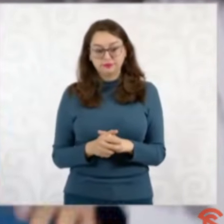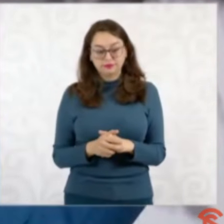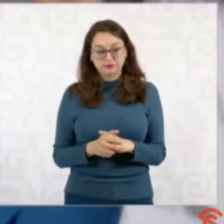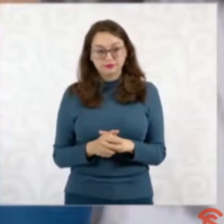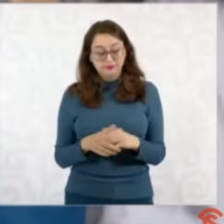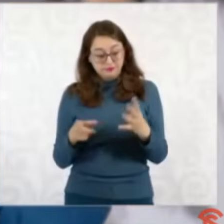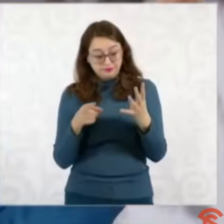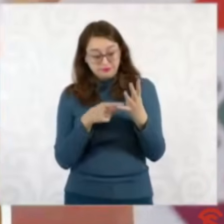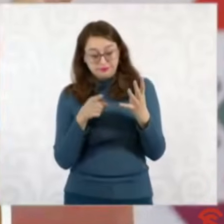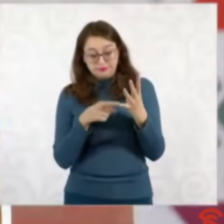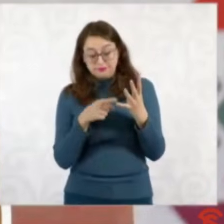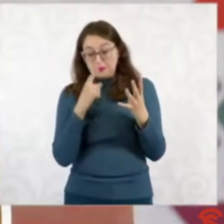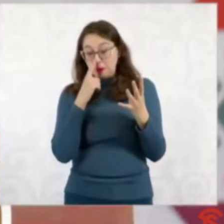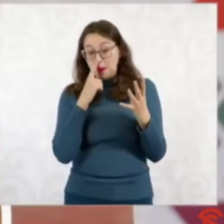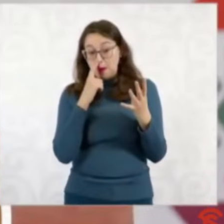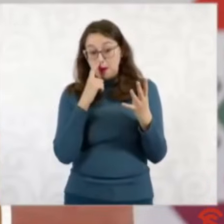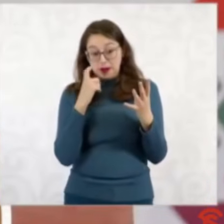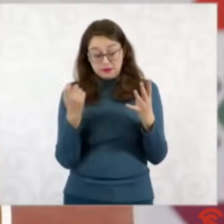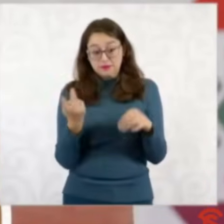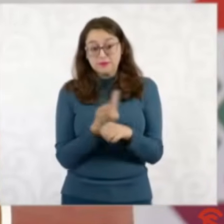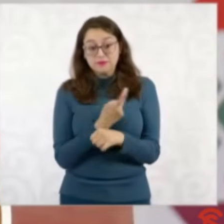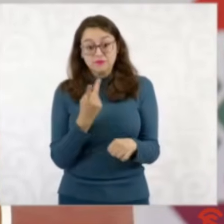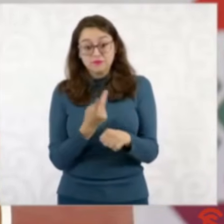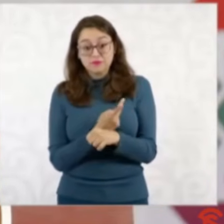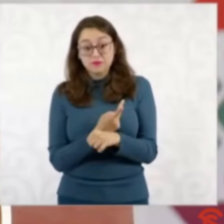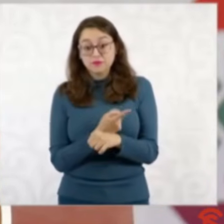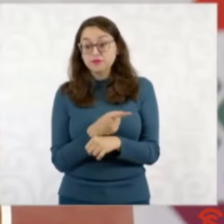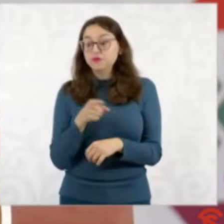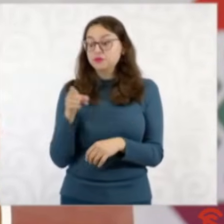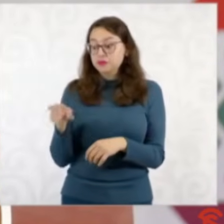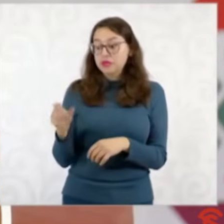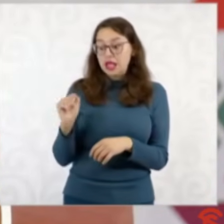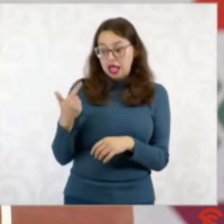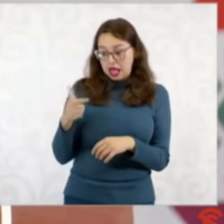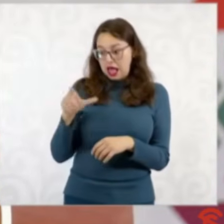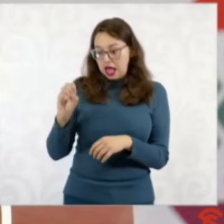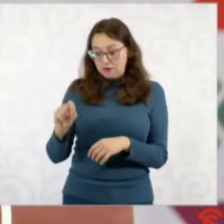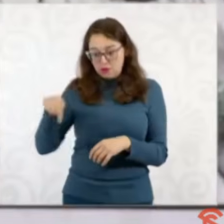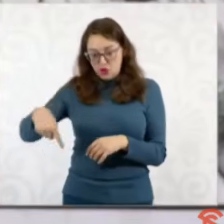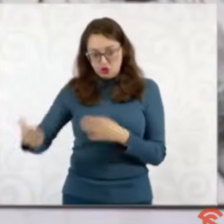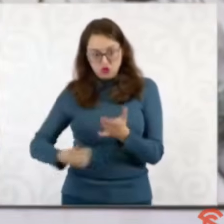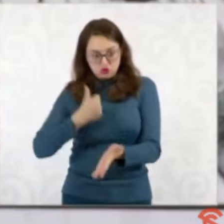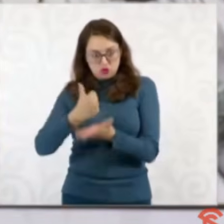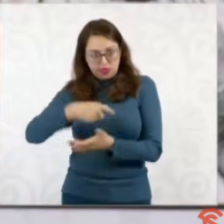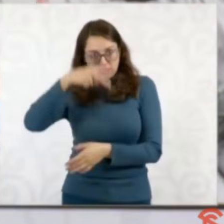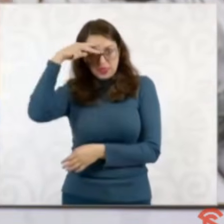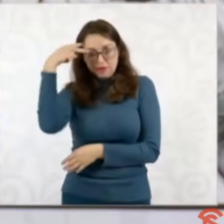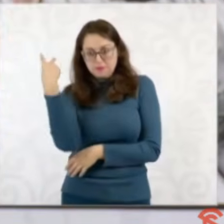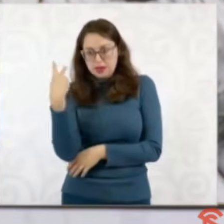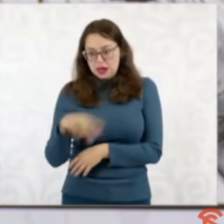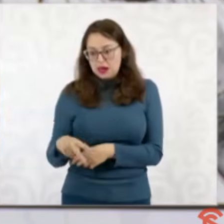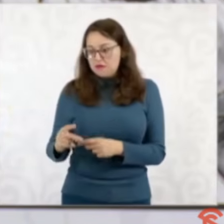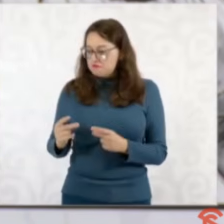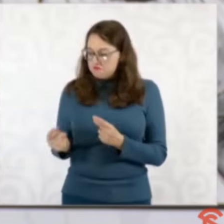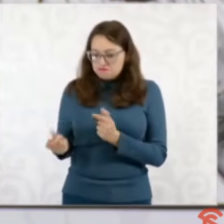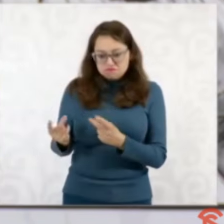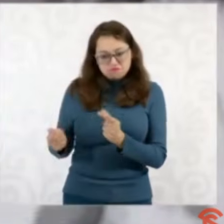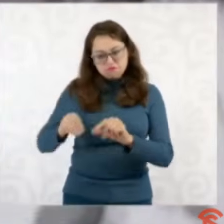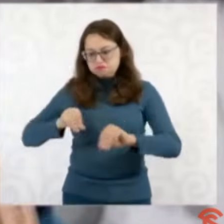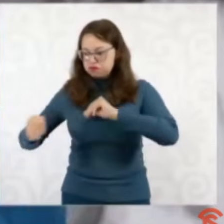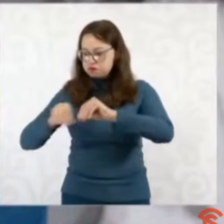como López Obrador estaba por las nubes, por lo que había hecho en la Ciudad de México en el 2003,